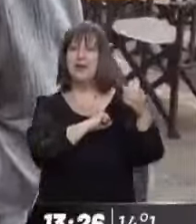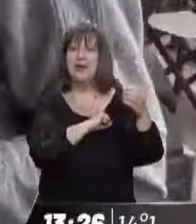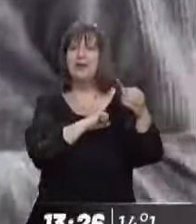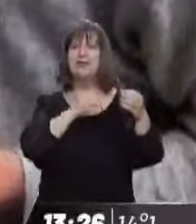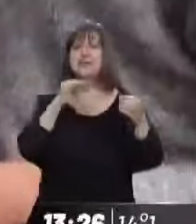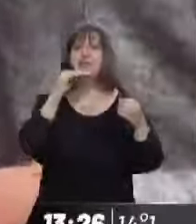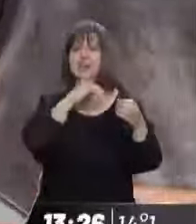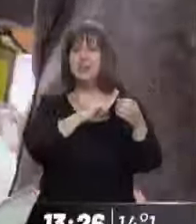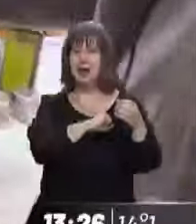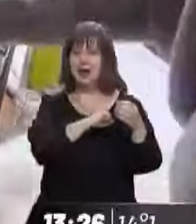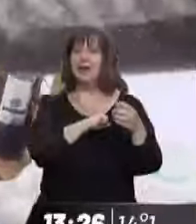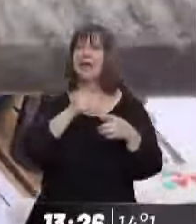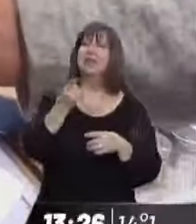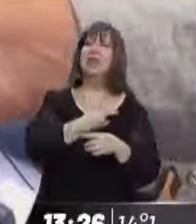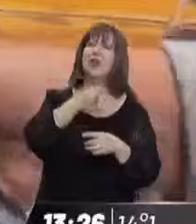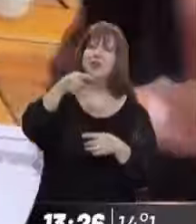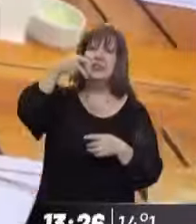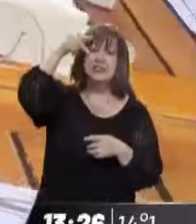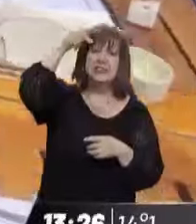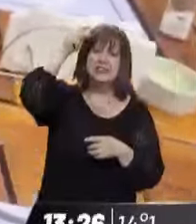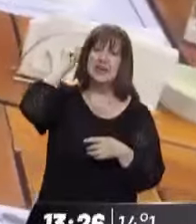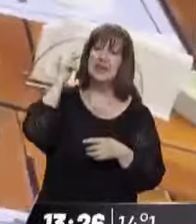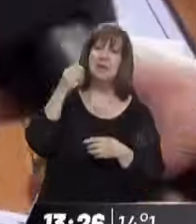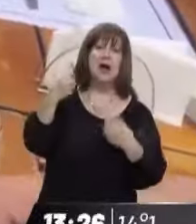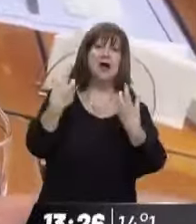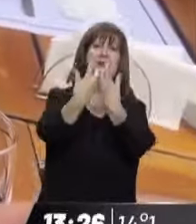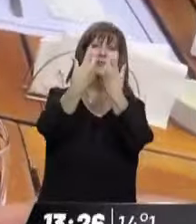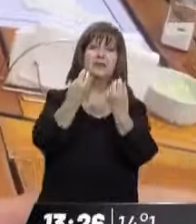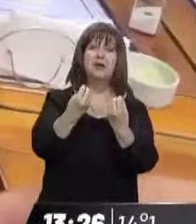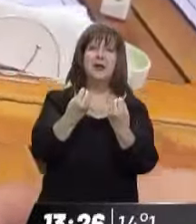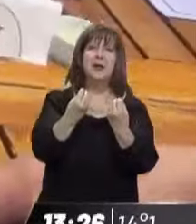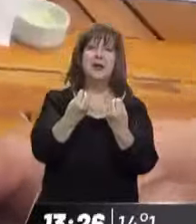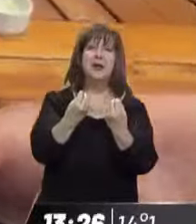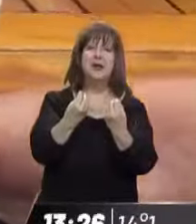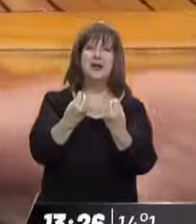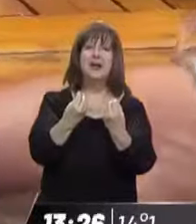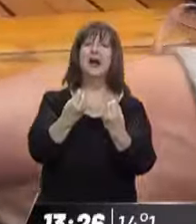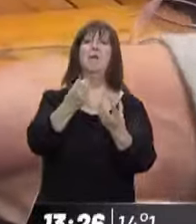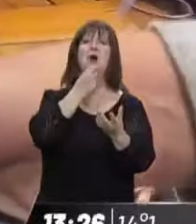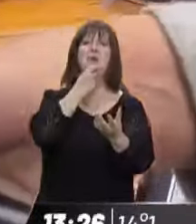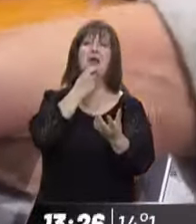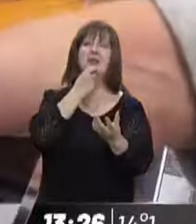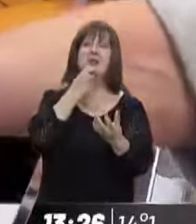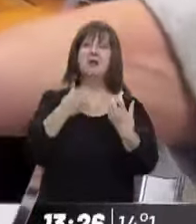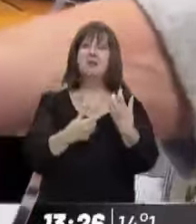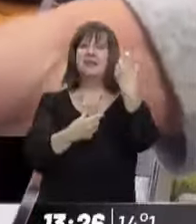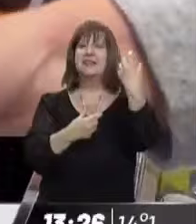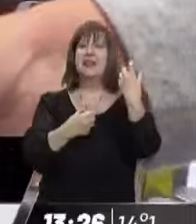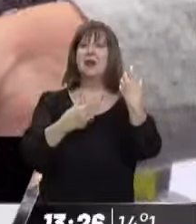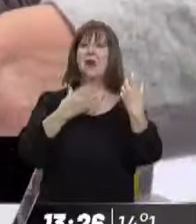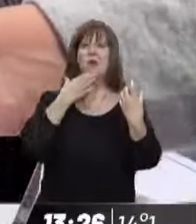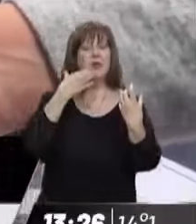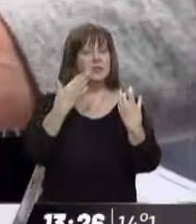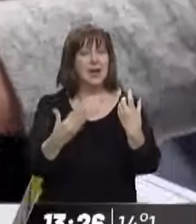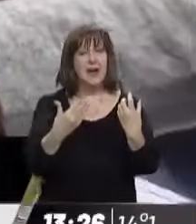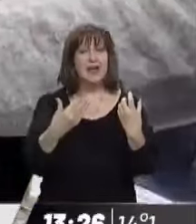sí. ¿De dónde son ustedes? Chile. Salud, ¿por qué brindamos hoy? Hoy por Mendoza estar aquí, porque yo estoy muy